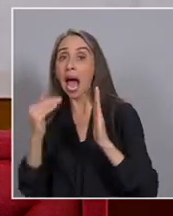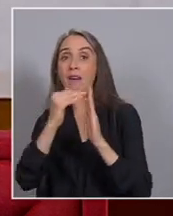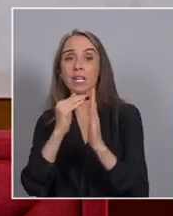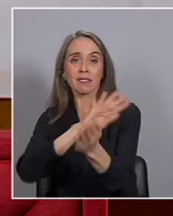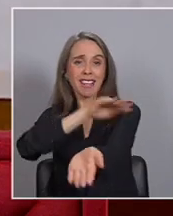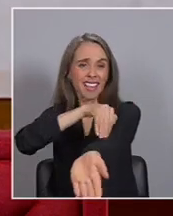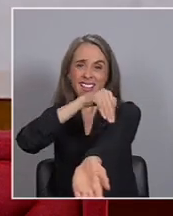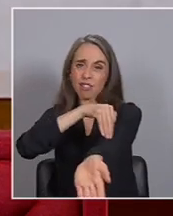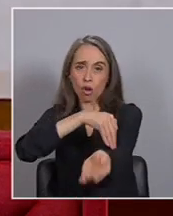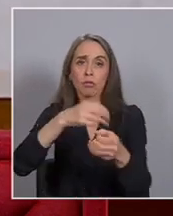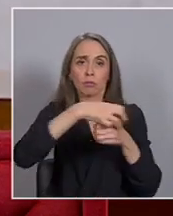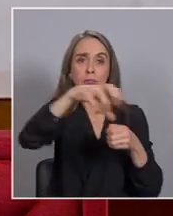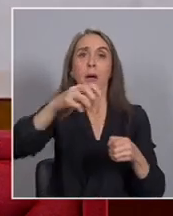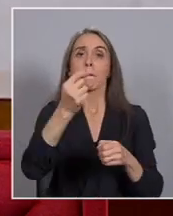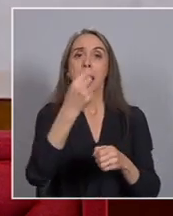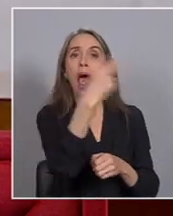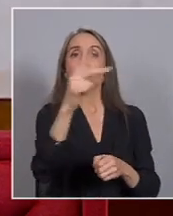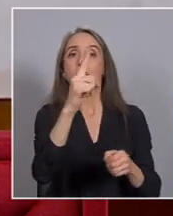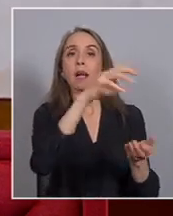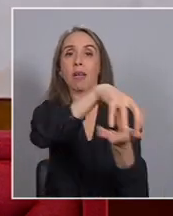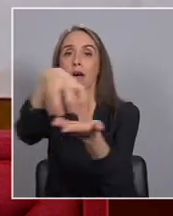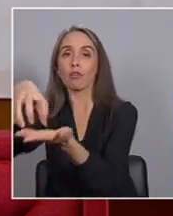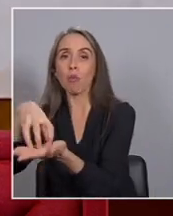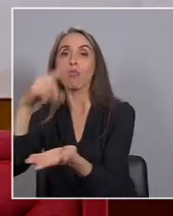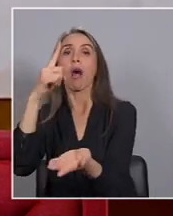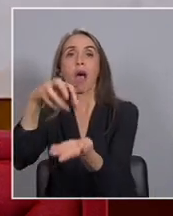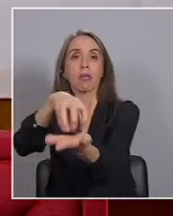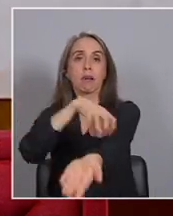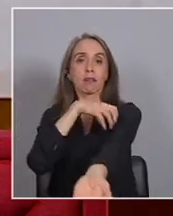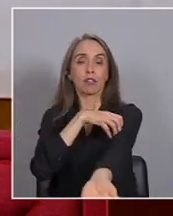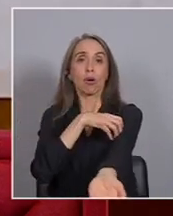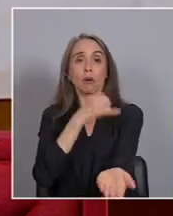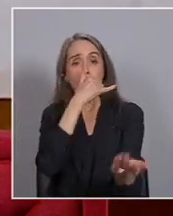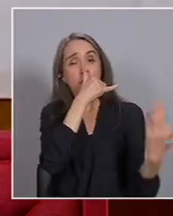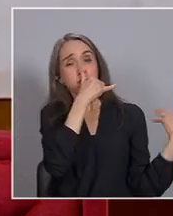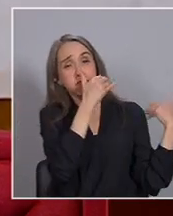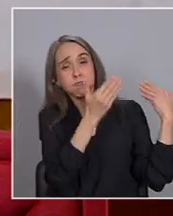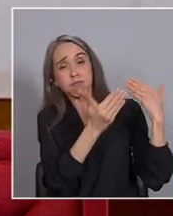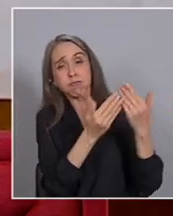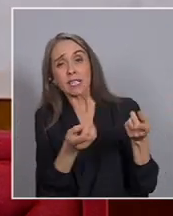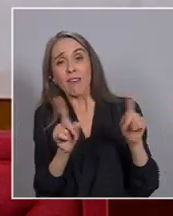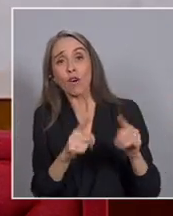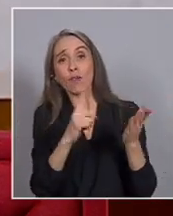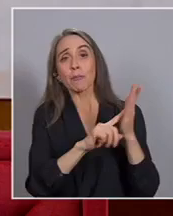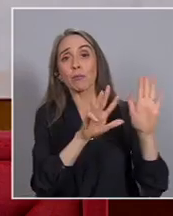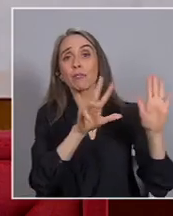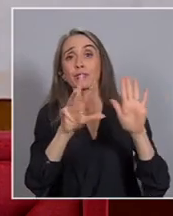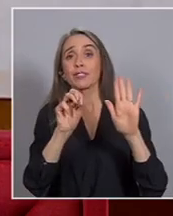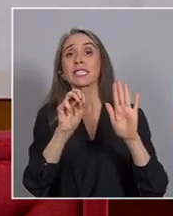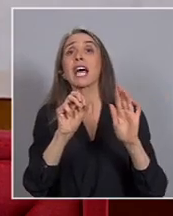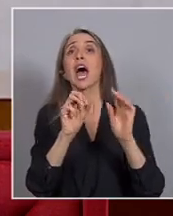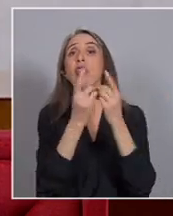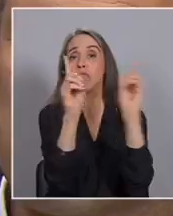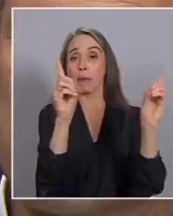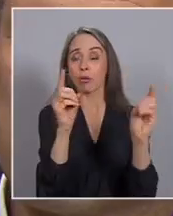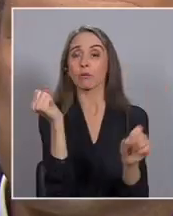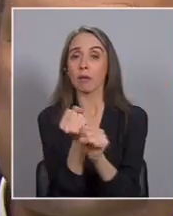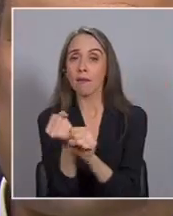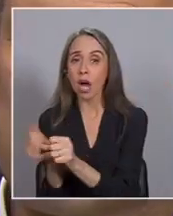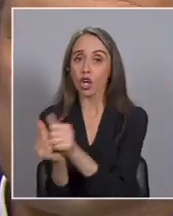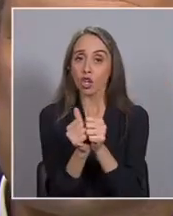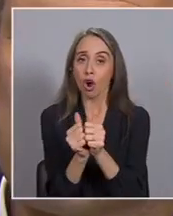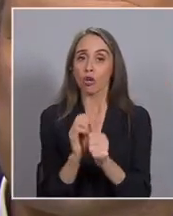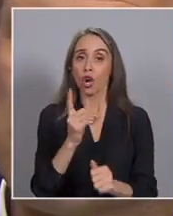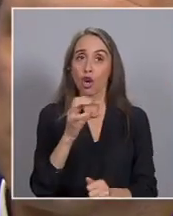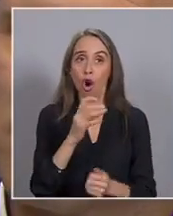descentralización de recursos desde el retorno a la democracia. La tarea que hemos tenido de colaboración con los